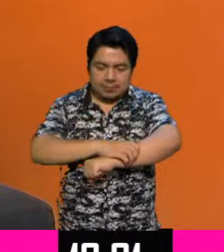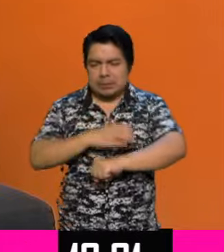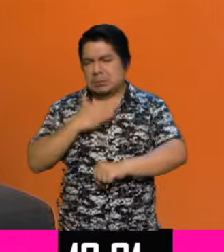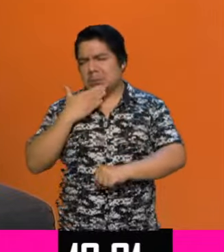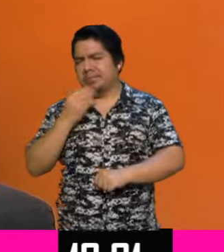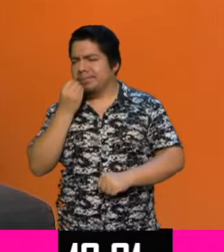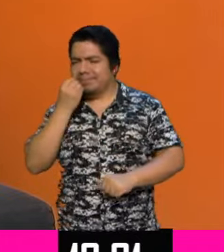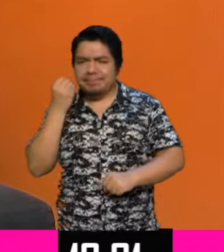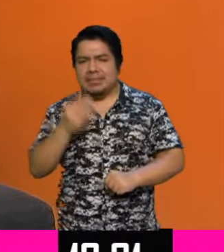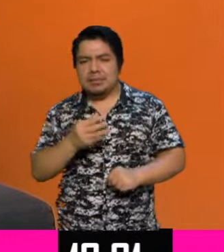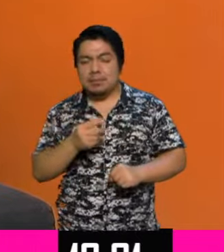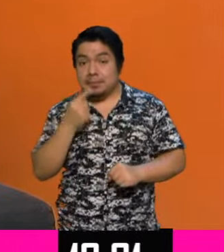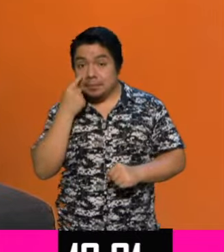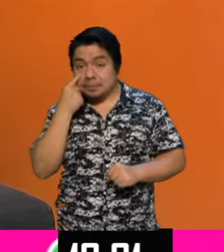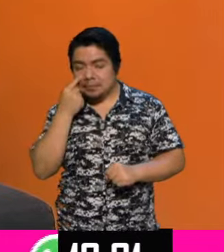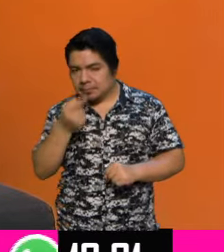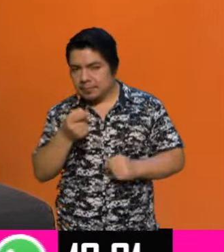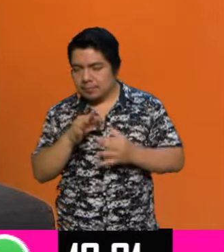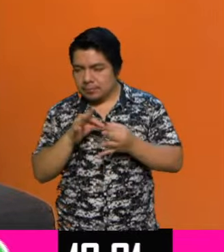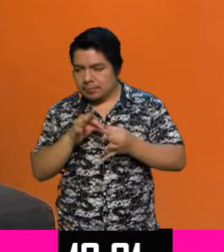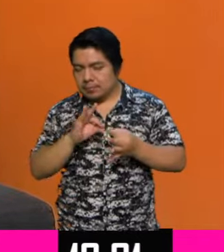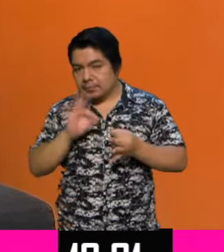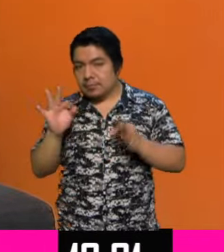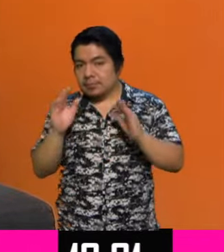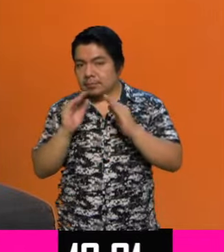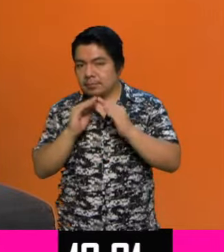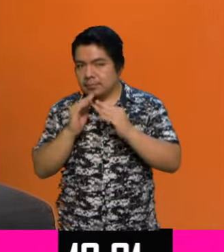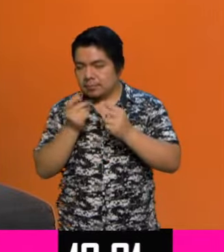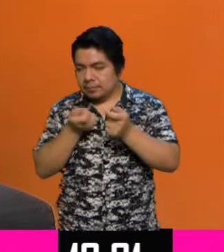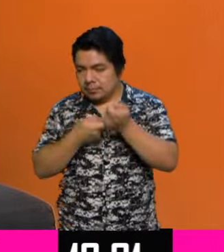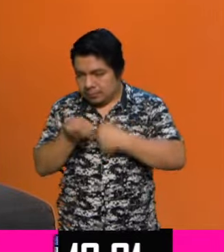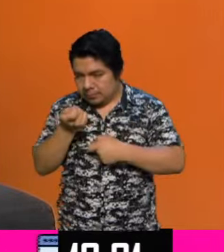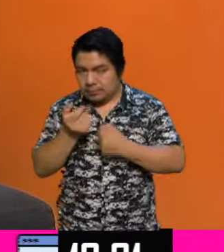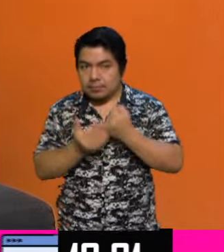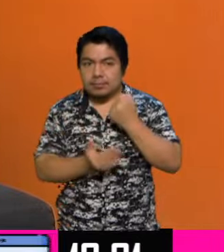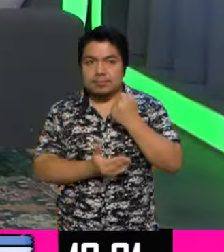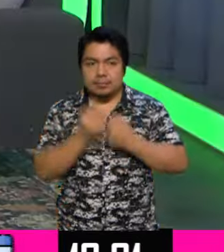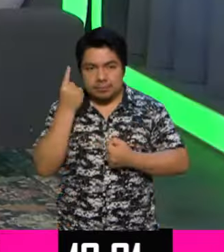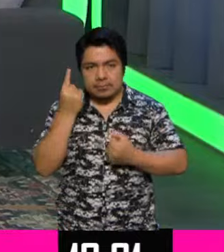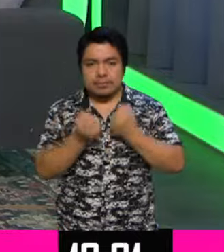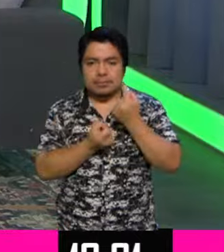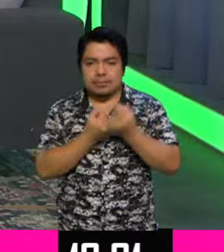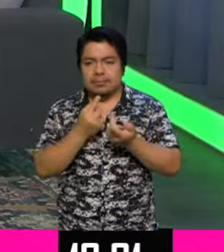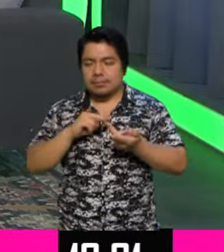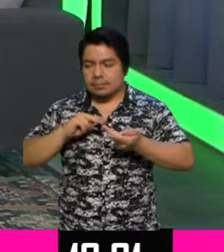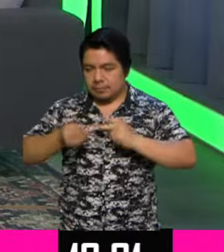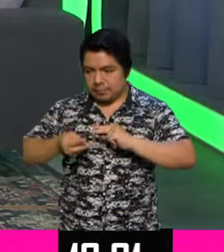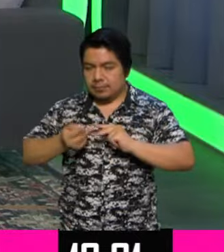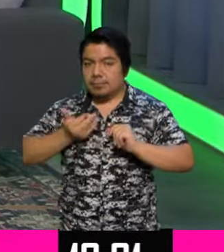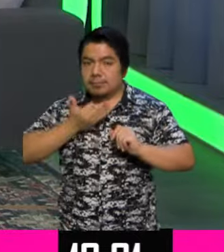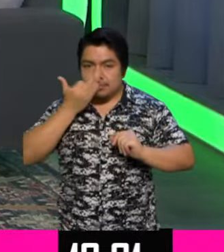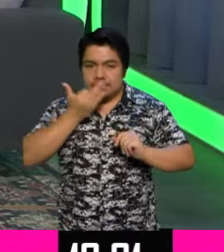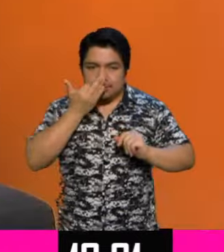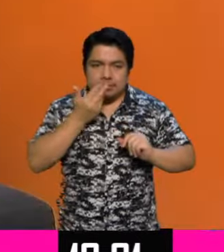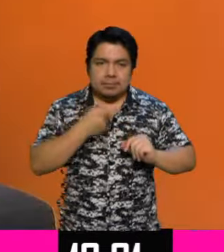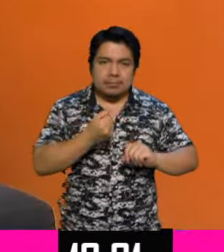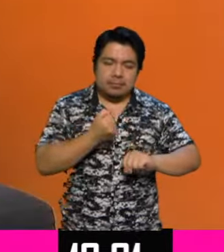Gracias. Padres, ¿eh? Oiga, se me antojan como para empeños de una casa, no es por nada, porque es como ese doble sentido, las flores, pero la bota